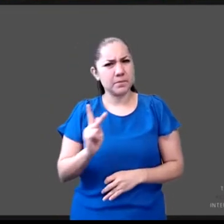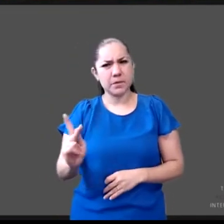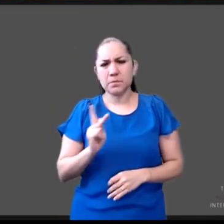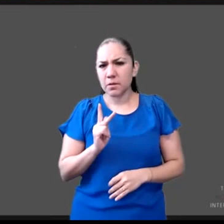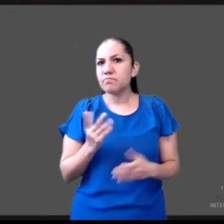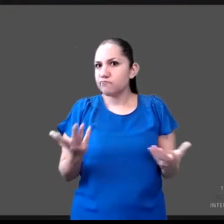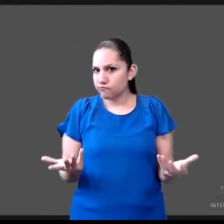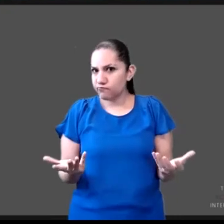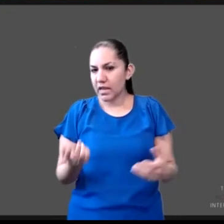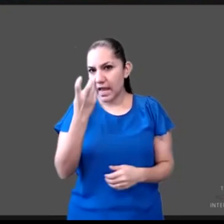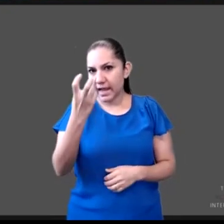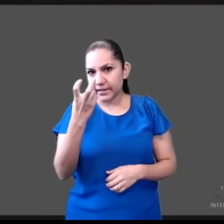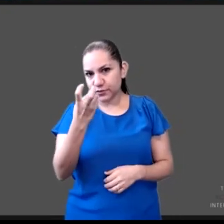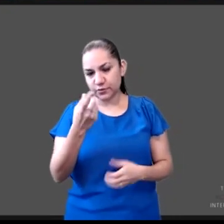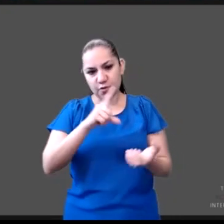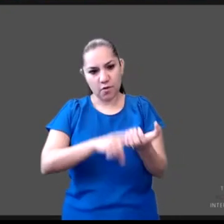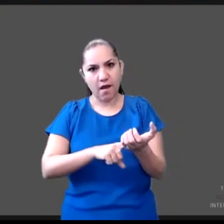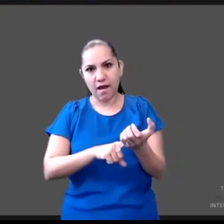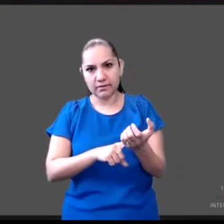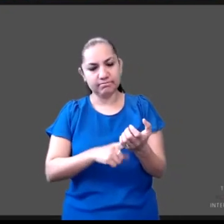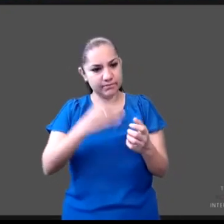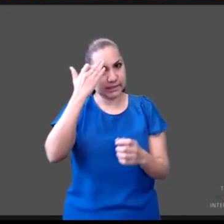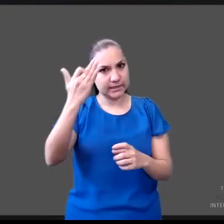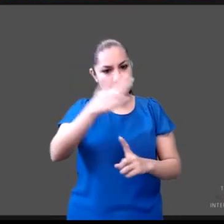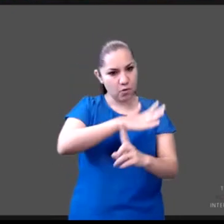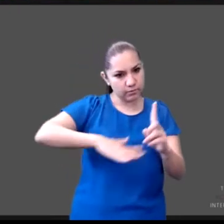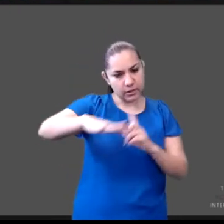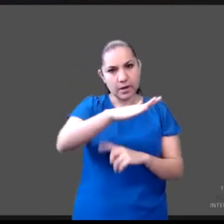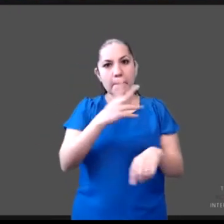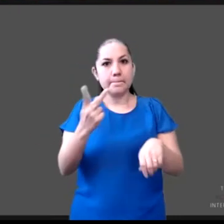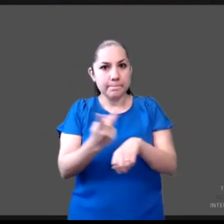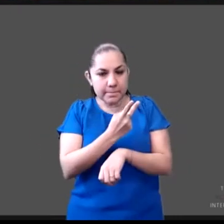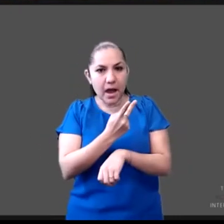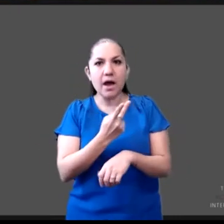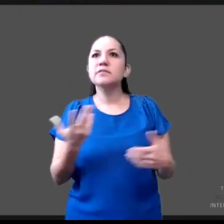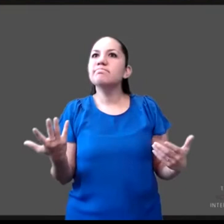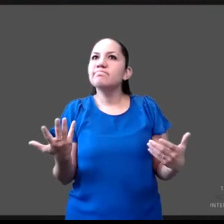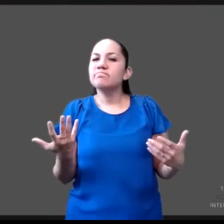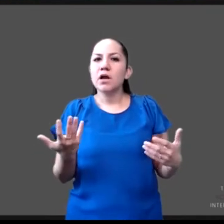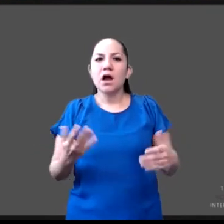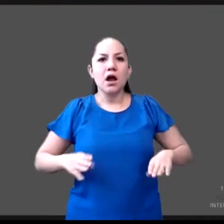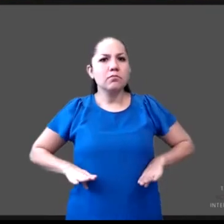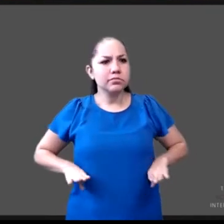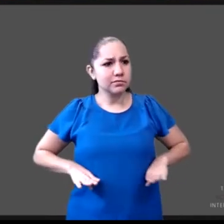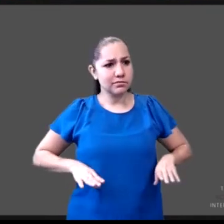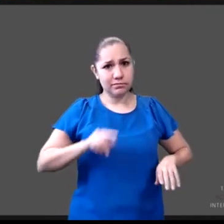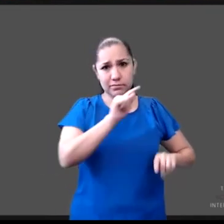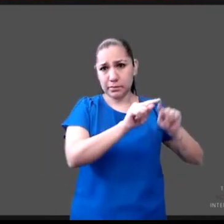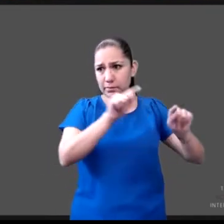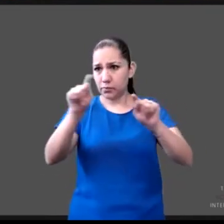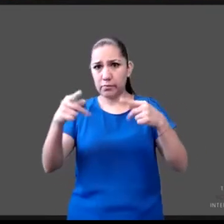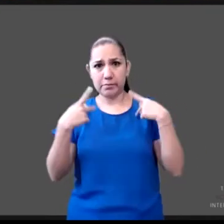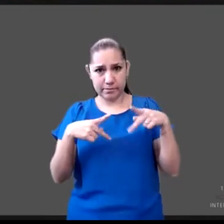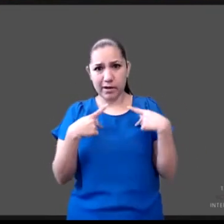Entonces, urge un programa, una serie de acciones orientadas a desarrollar, sobre todo en padres, madres y cuidadores, algunas